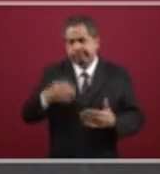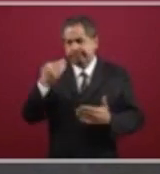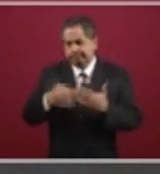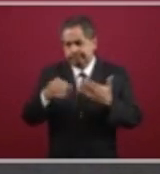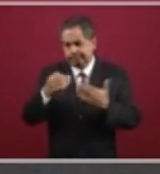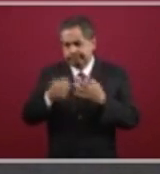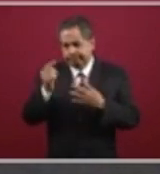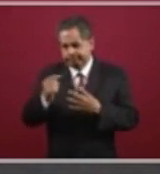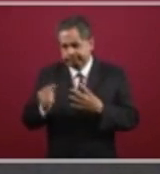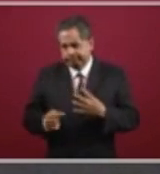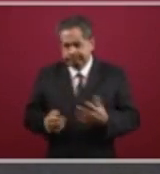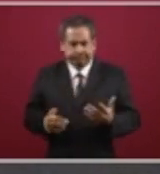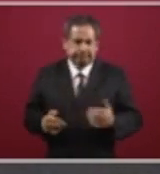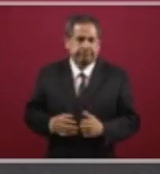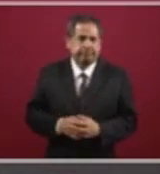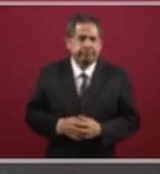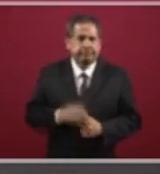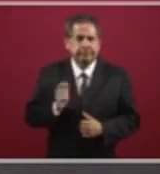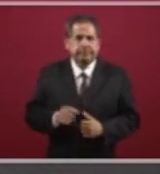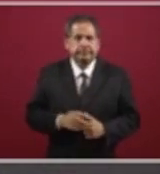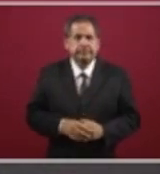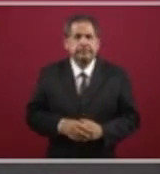pendientes. Entonces,